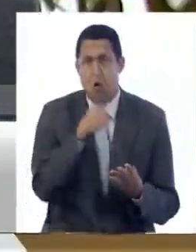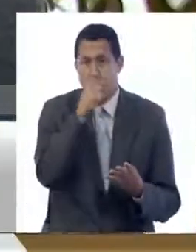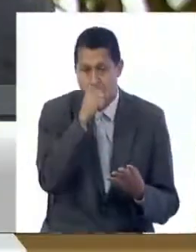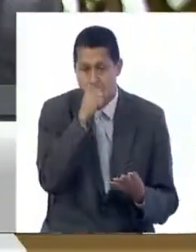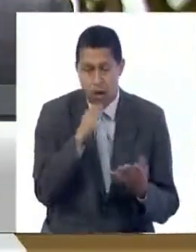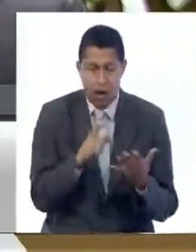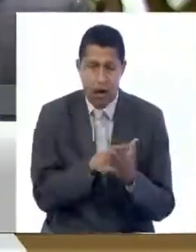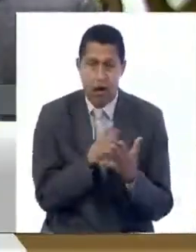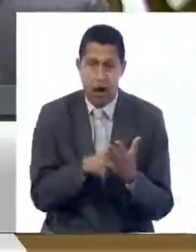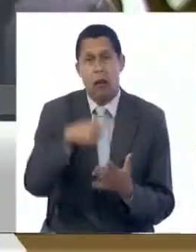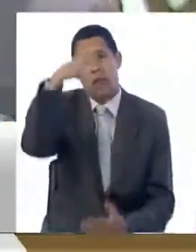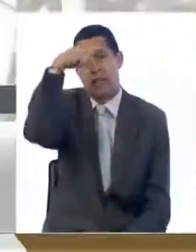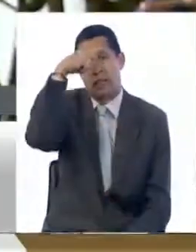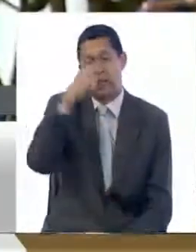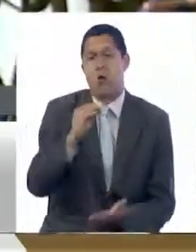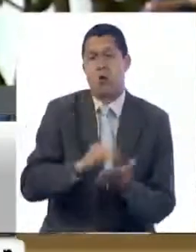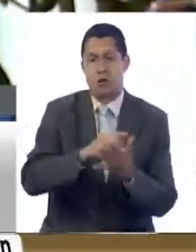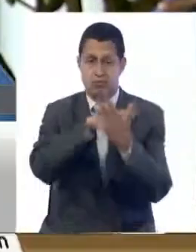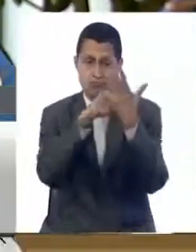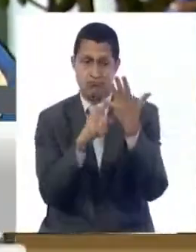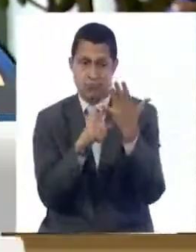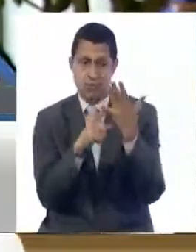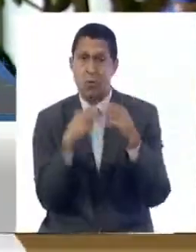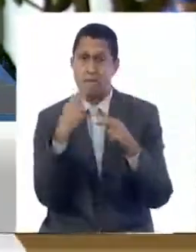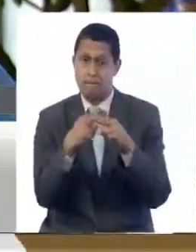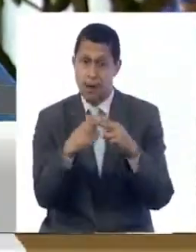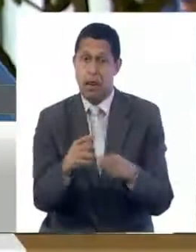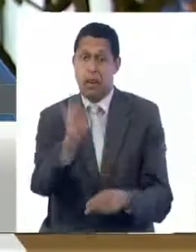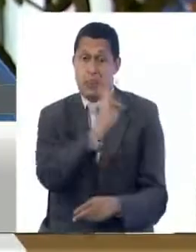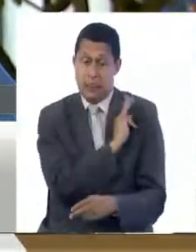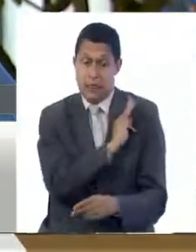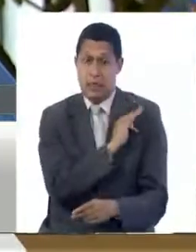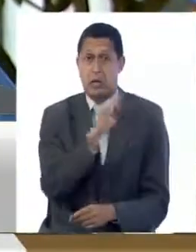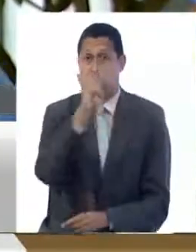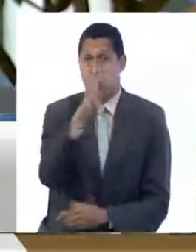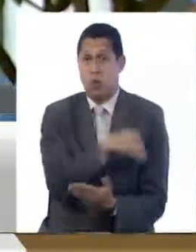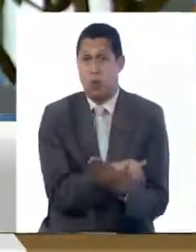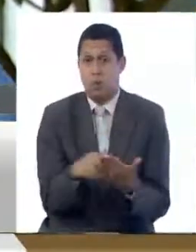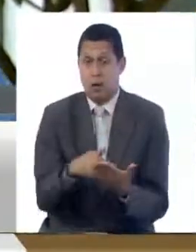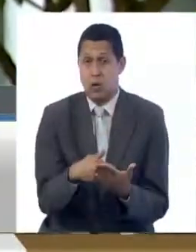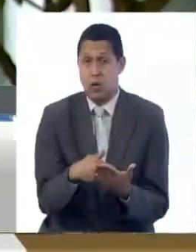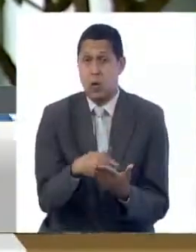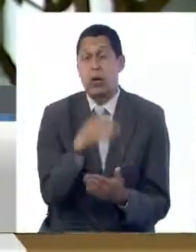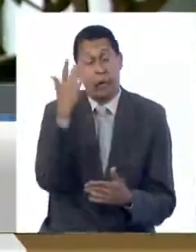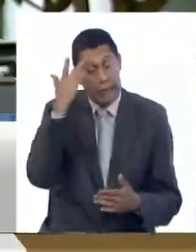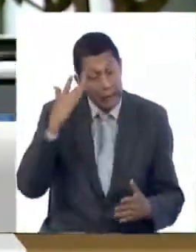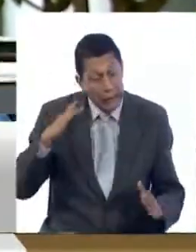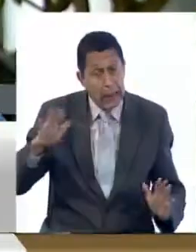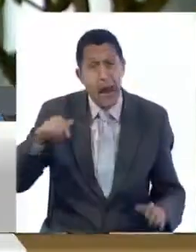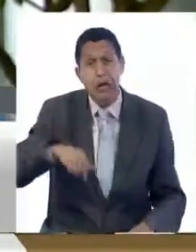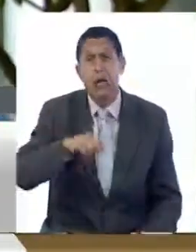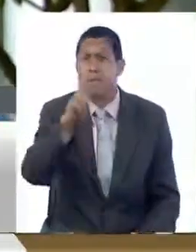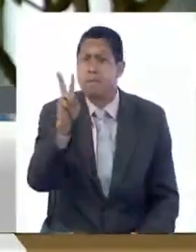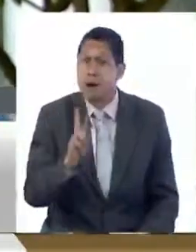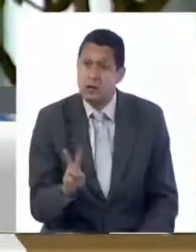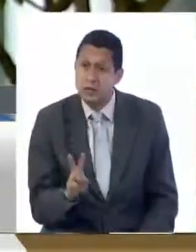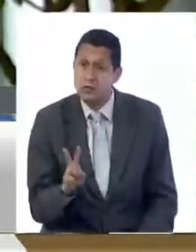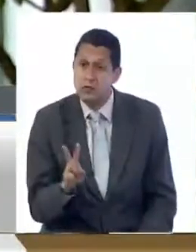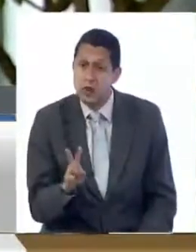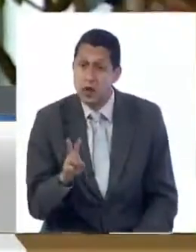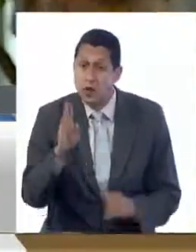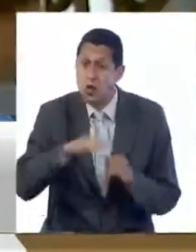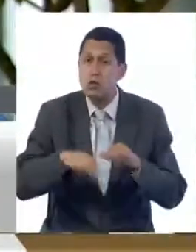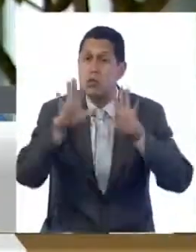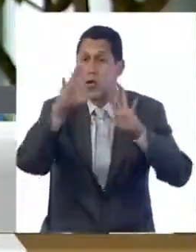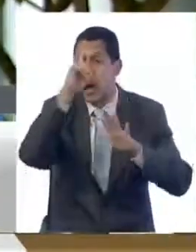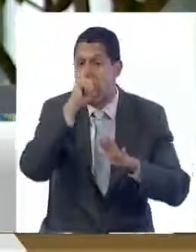ahora nos está trayendo de regreso la polio. Tenemos un riesgo de contagio máximo de 4 millones porque se estima que en Venezuela durante los últimos